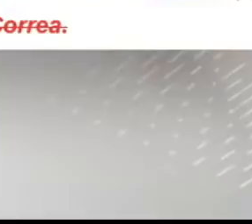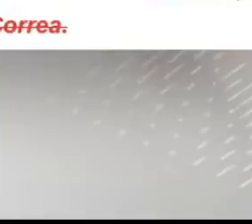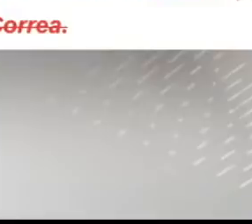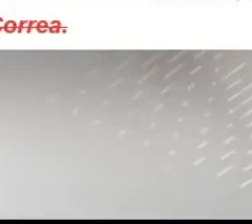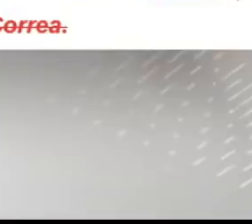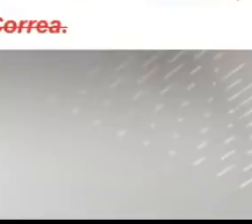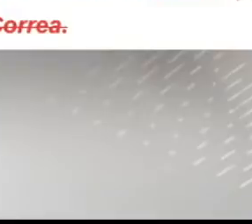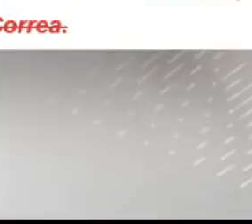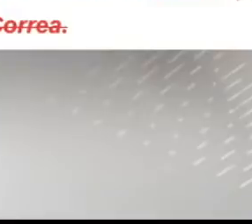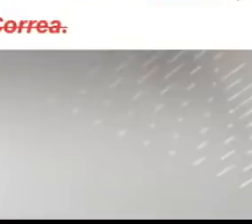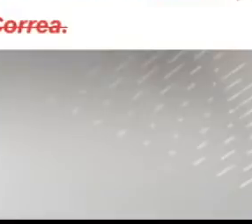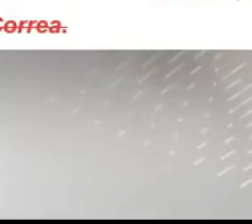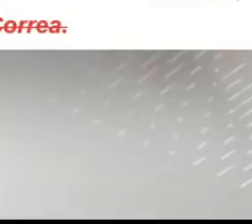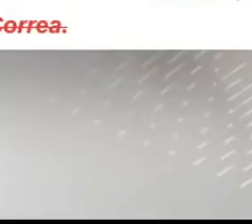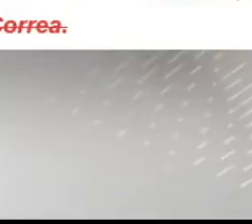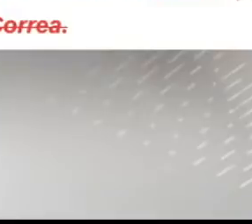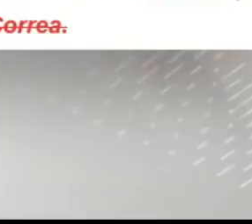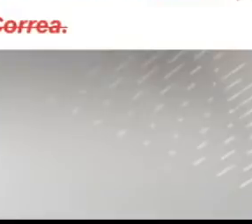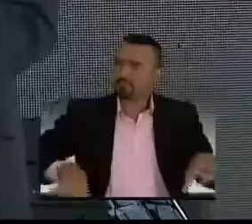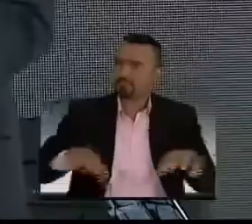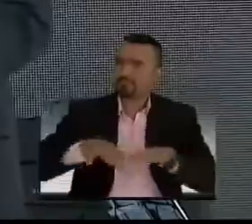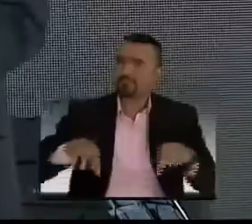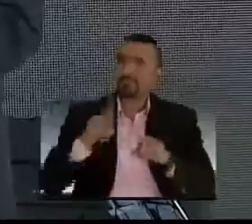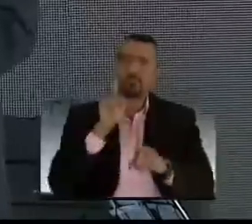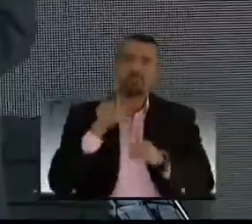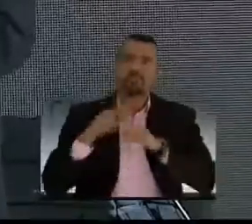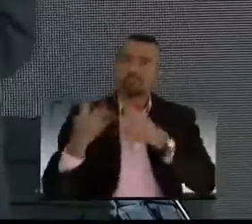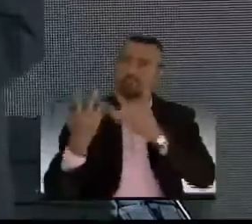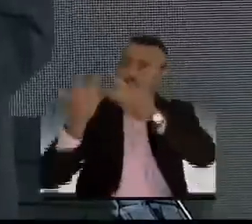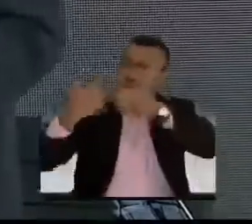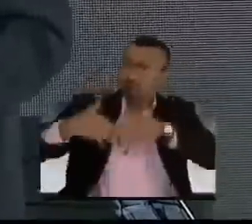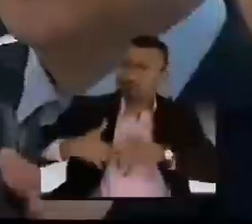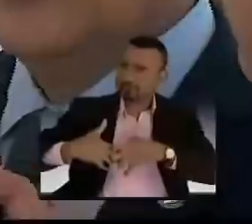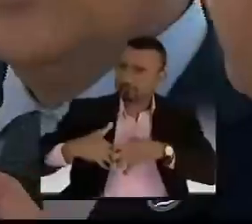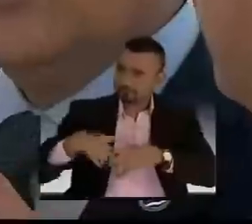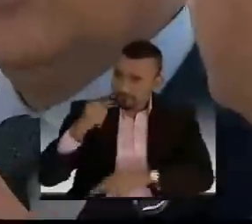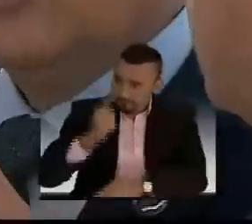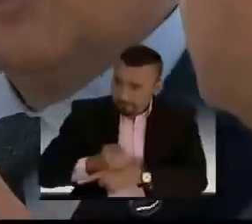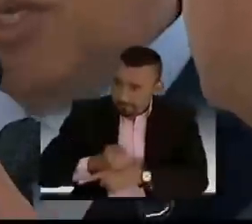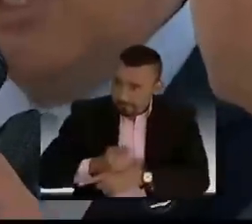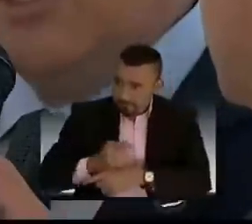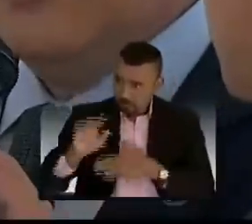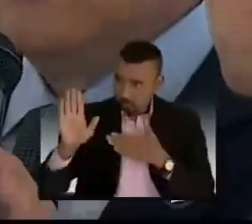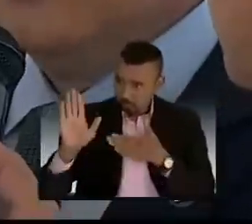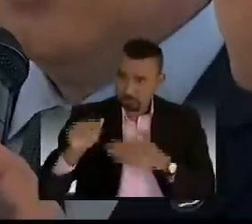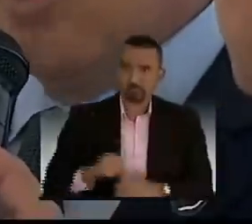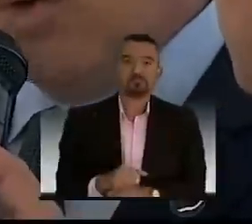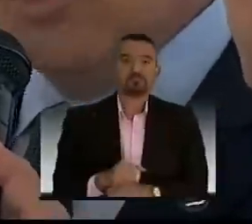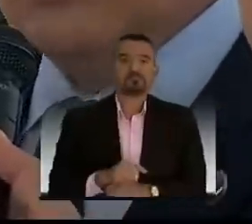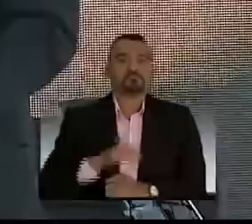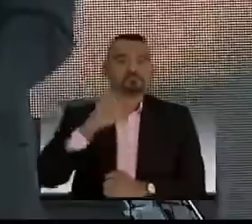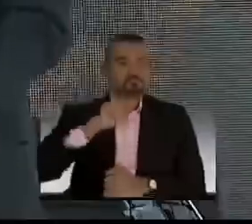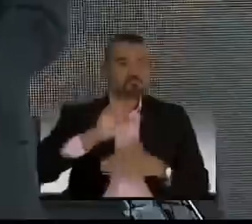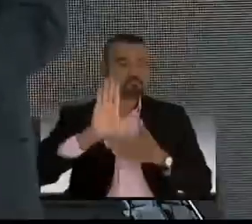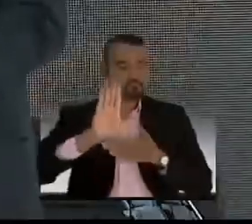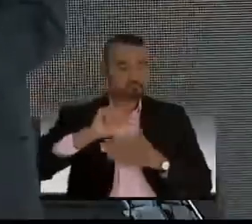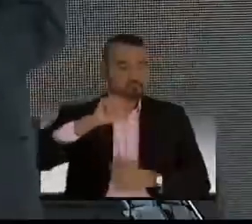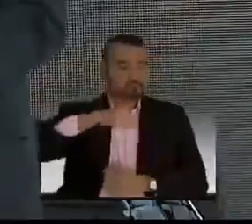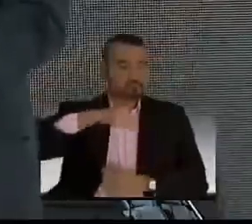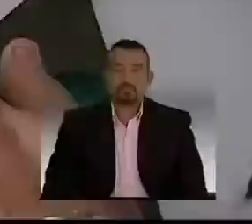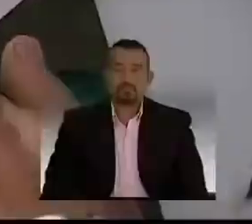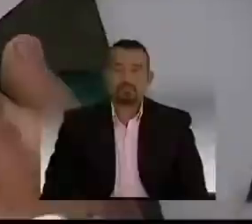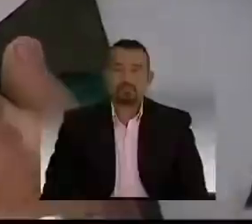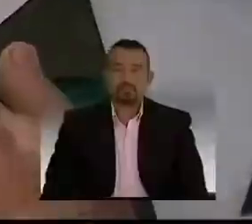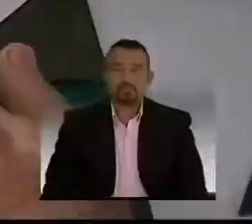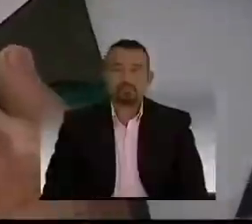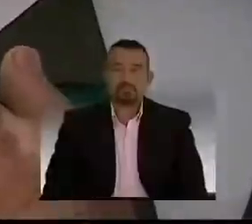de residencia del señor Aníbal Gaviria Correa. Aníbal Gaviria, quien se encuentra en detención domiciliaria, ha argumentado que vigilar dichos